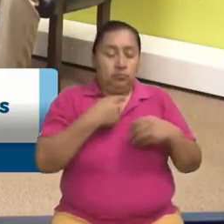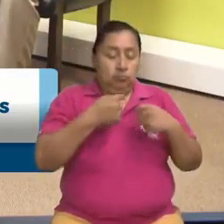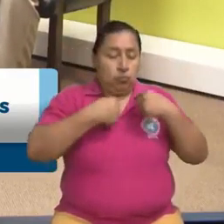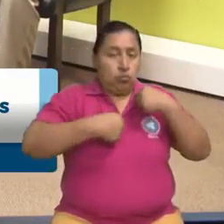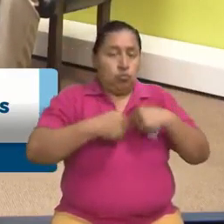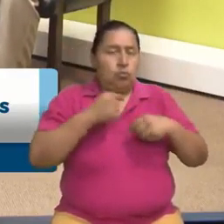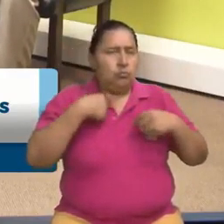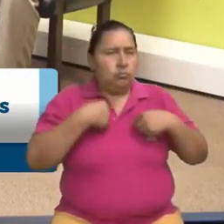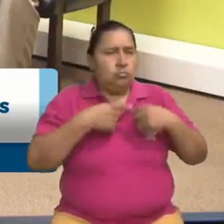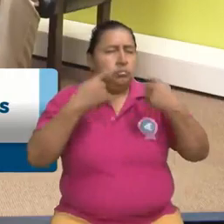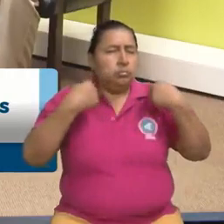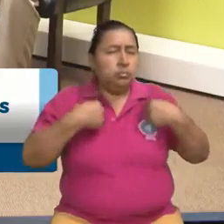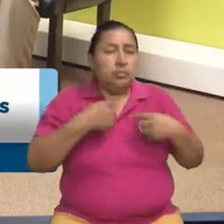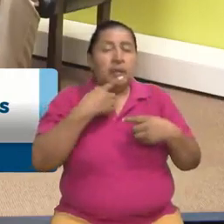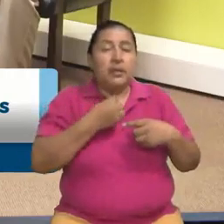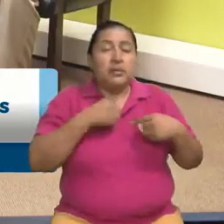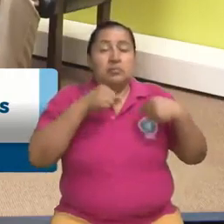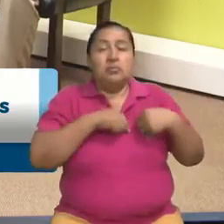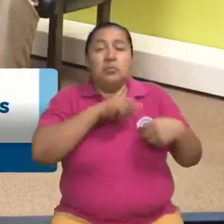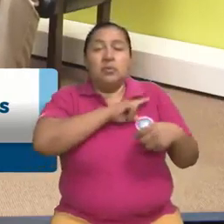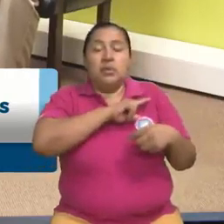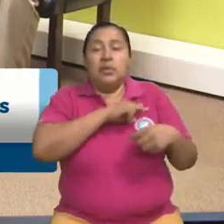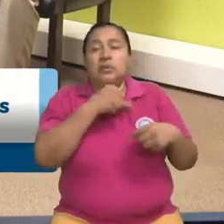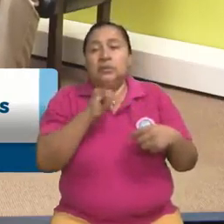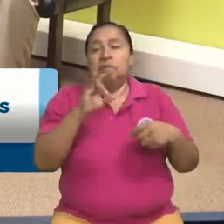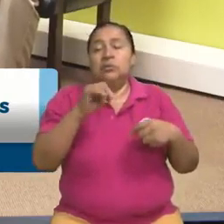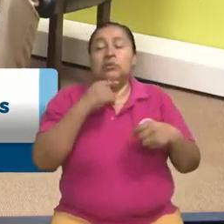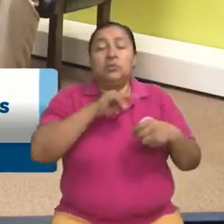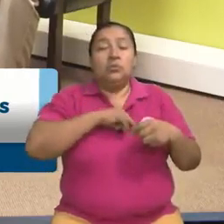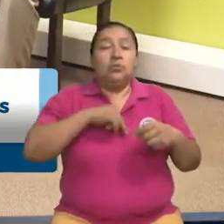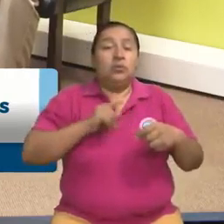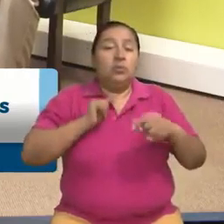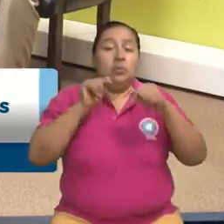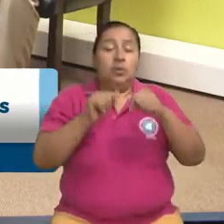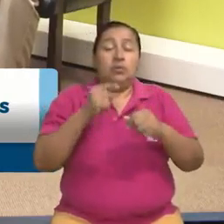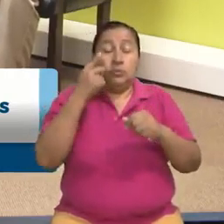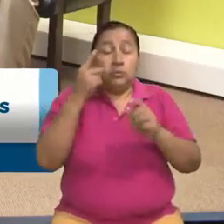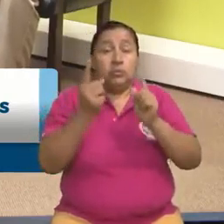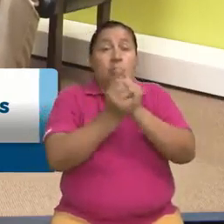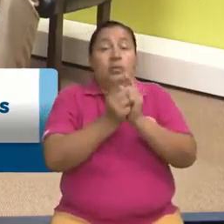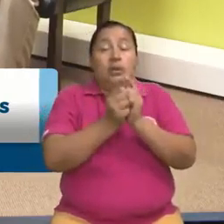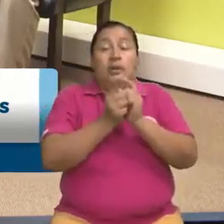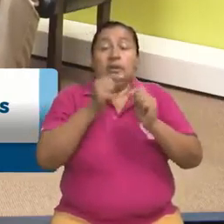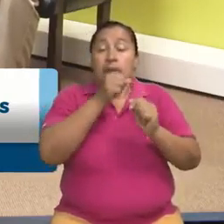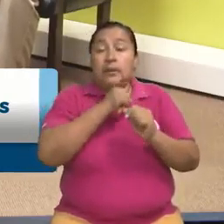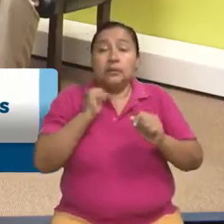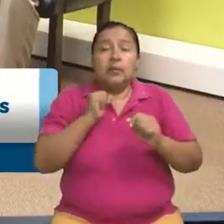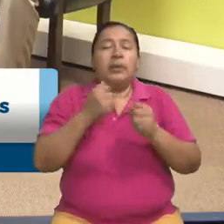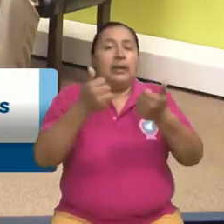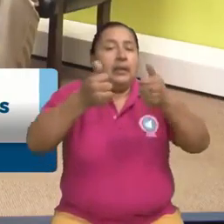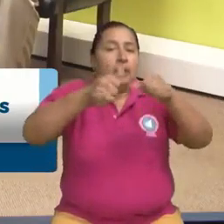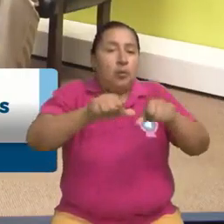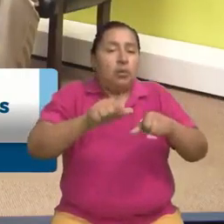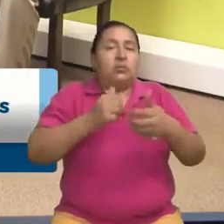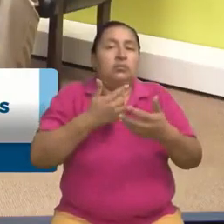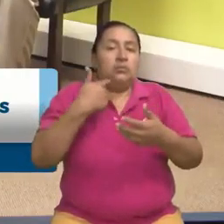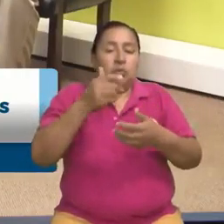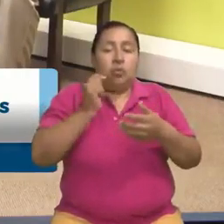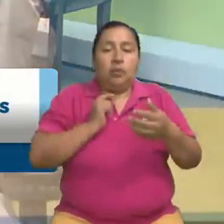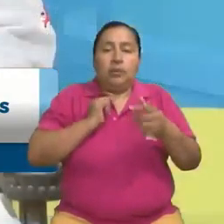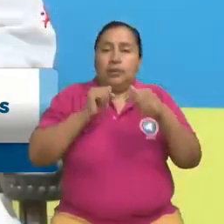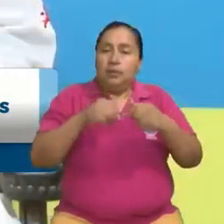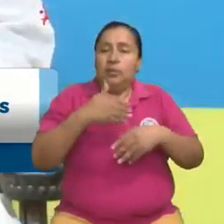va a decir si hay, si lo que nosotros estamos encontrando al examen físico se corresponde con lo que